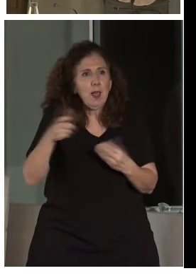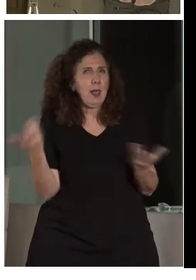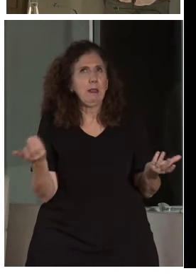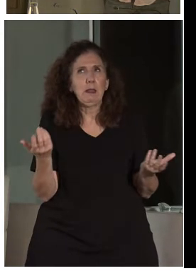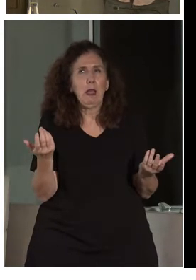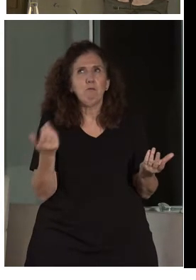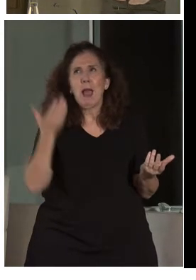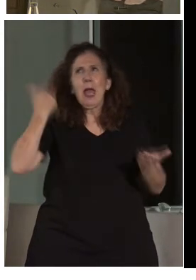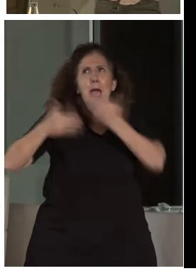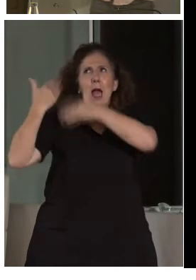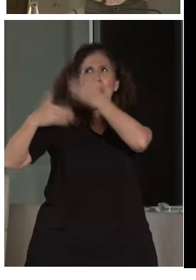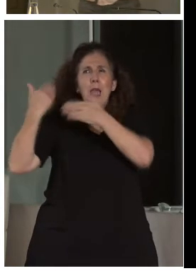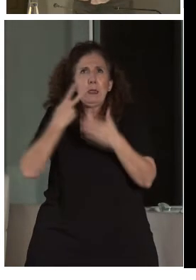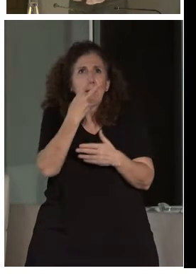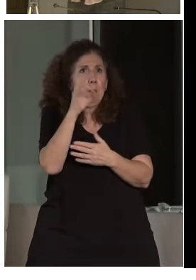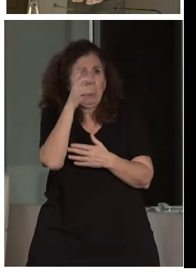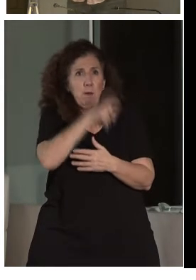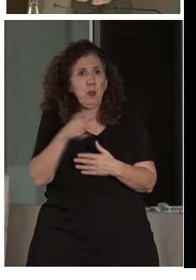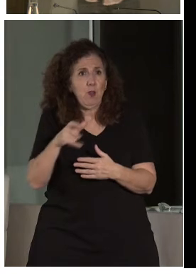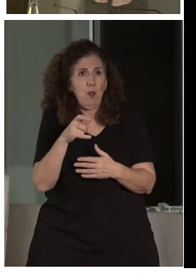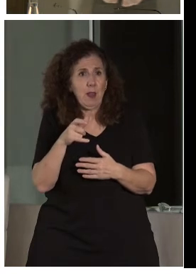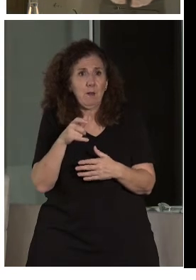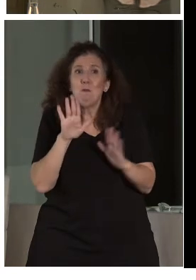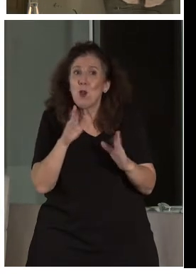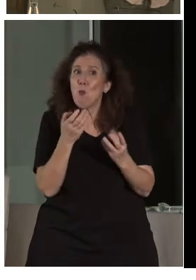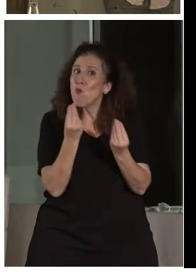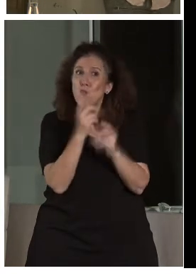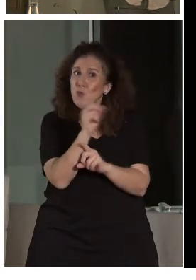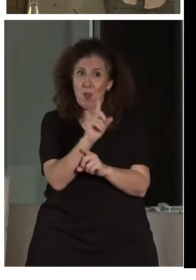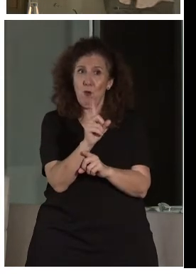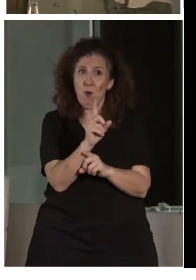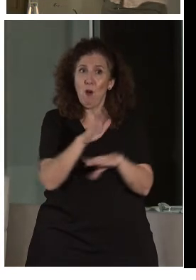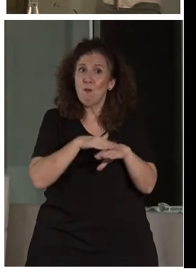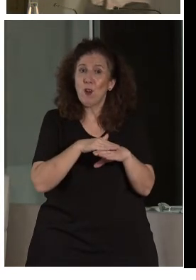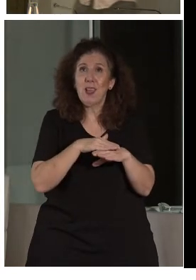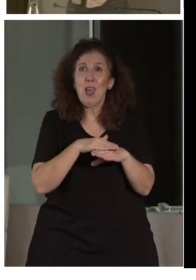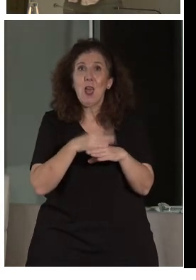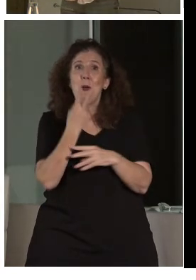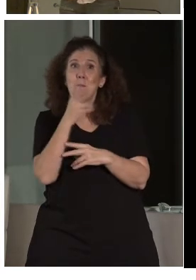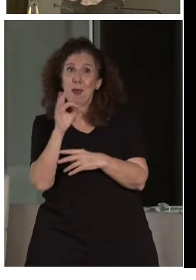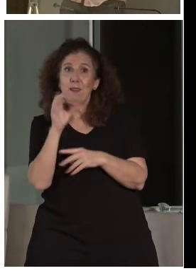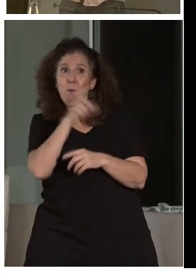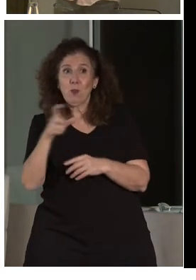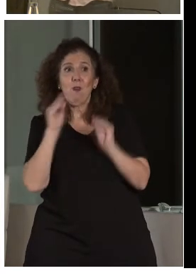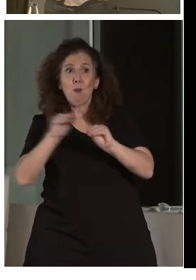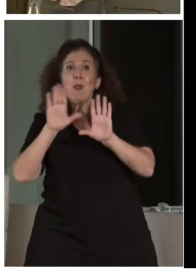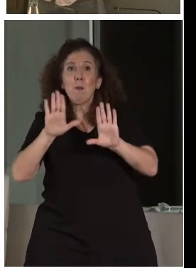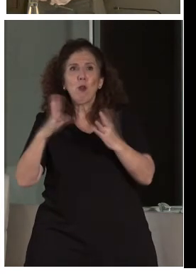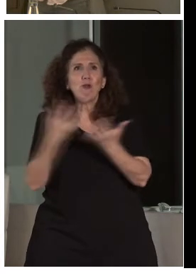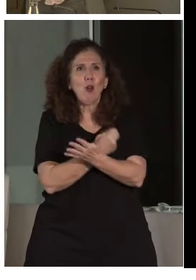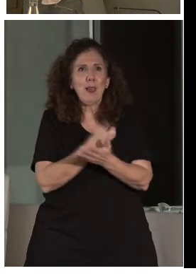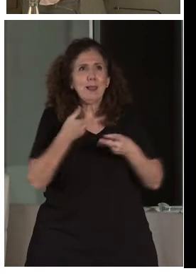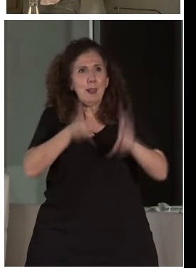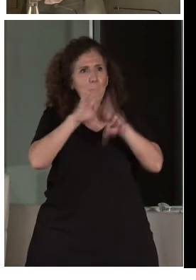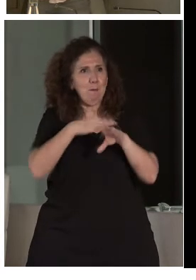había 20 personas formadas, pero eso no es tampoco mucha gente porque no todo el mundo está disponible, ¿ok? A todas horas. Y esto es